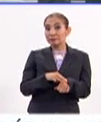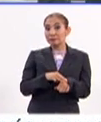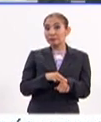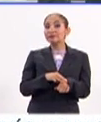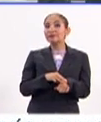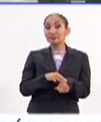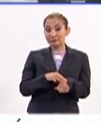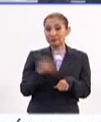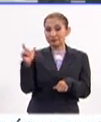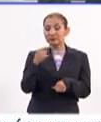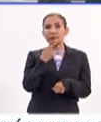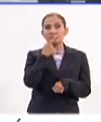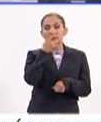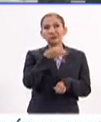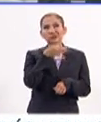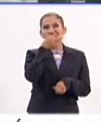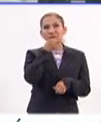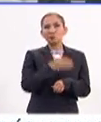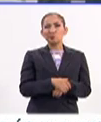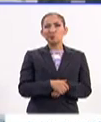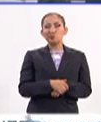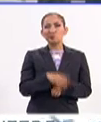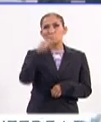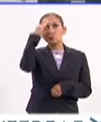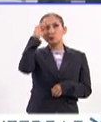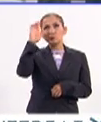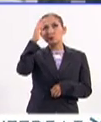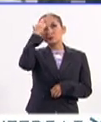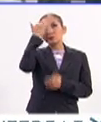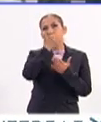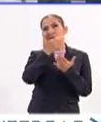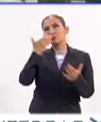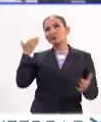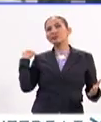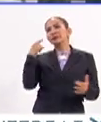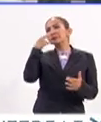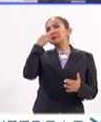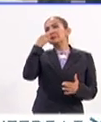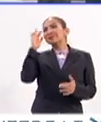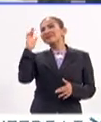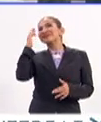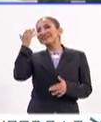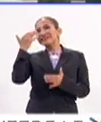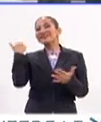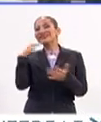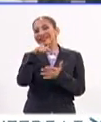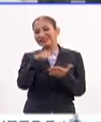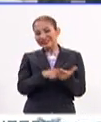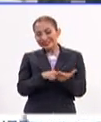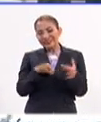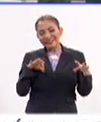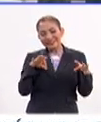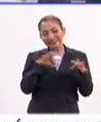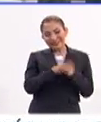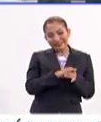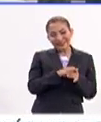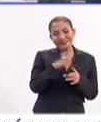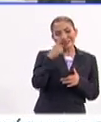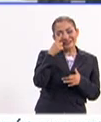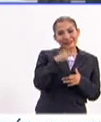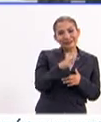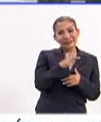¿sí? Cuando nosotros olemos algo, viene a nuestro recuerdo un olor que de alguna manera estuvo relacionado